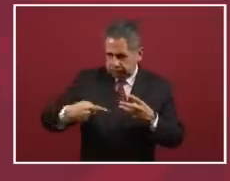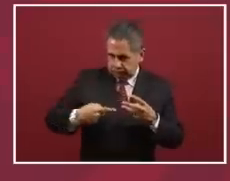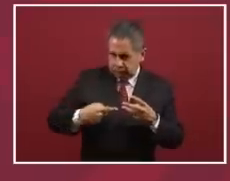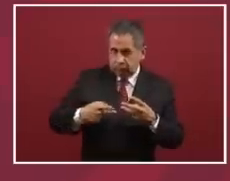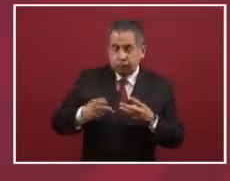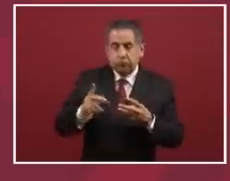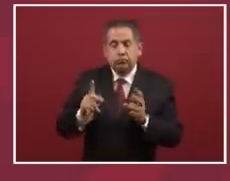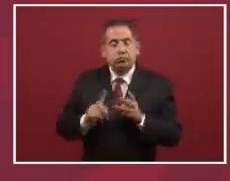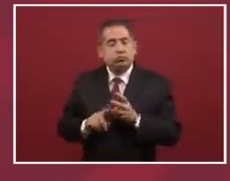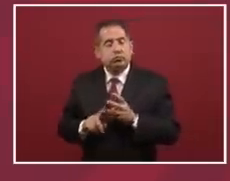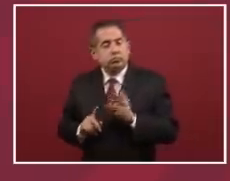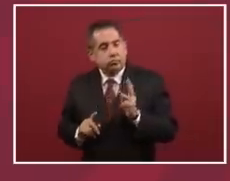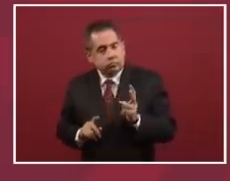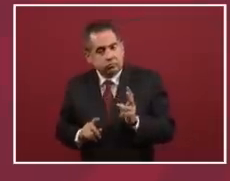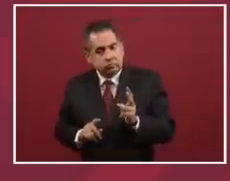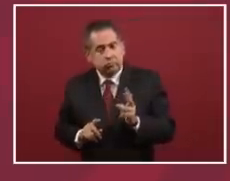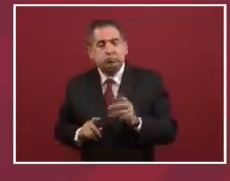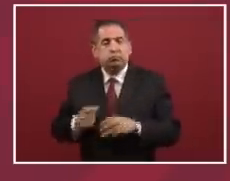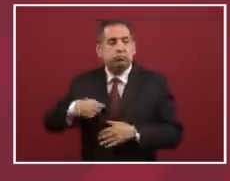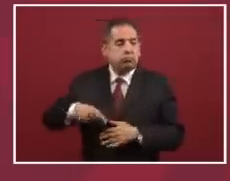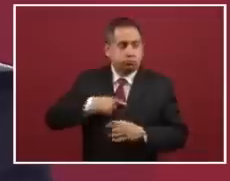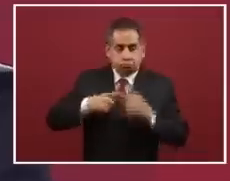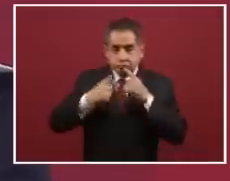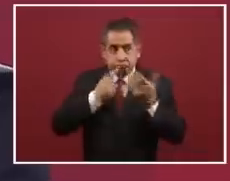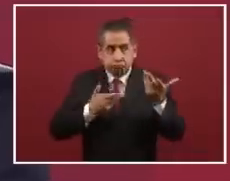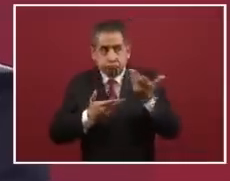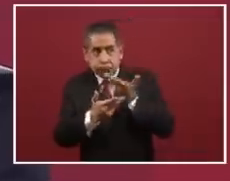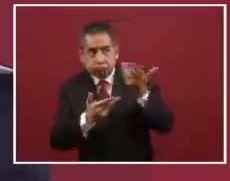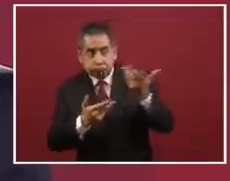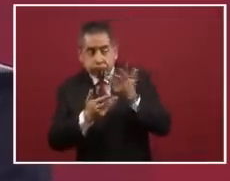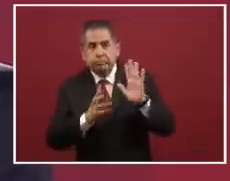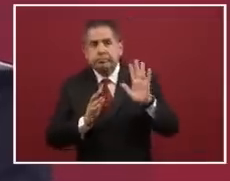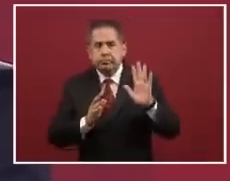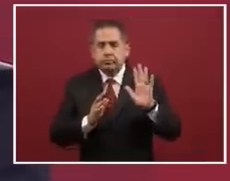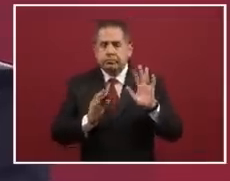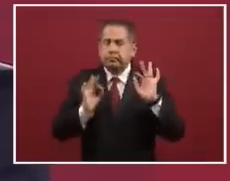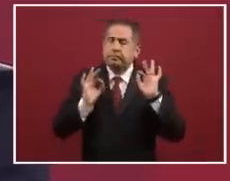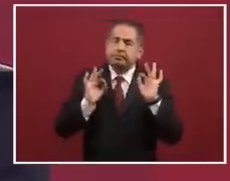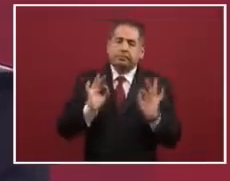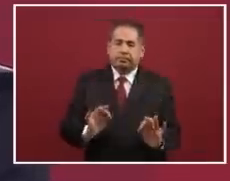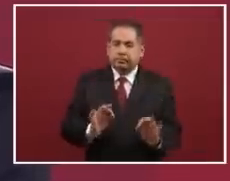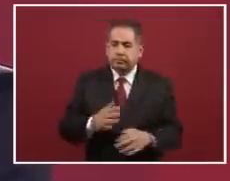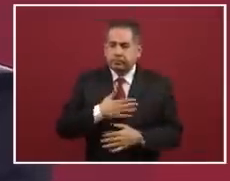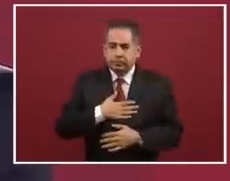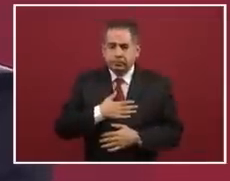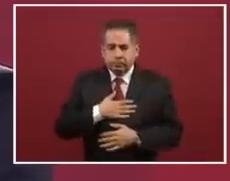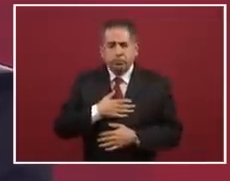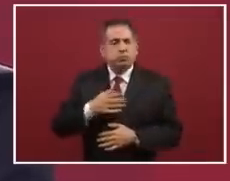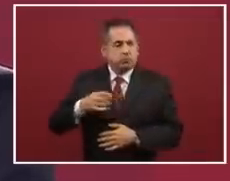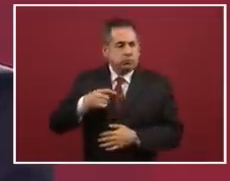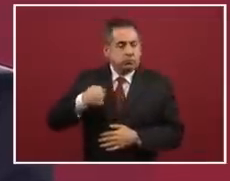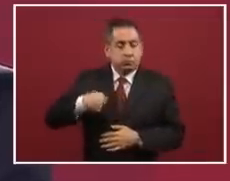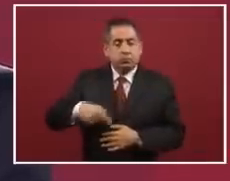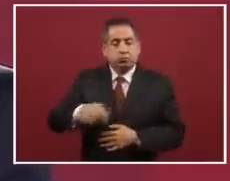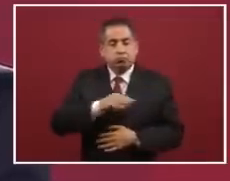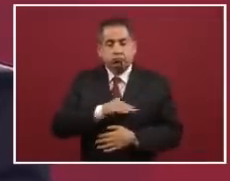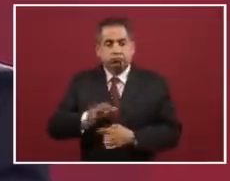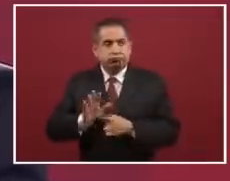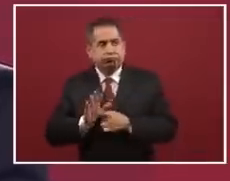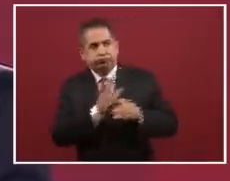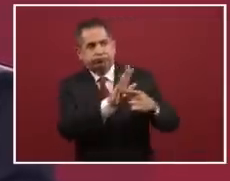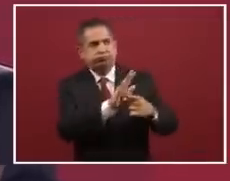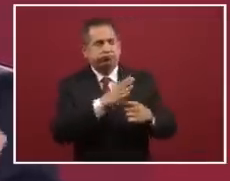Bueno, entonces yo creo que la negociación que logramos es una negociación que nos permite demostrar que nosotros podemos, con